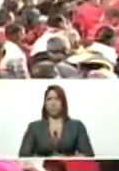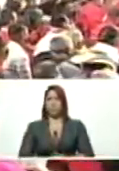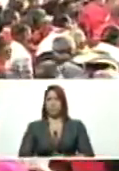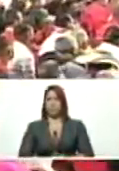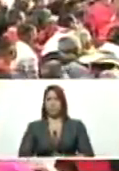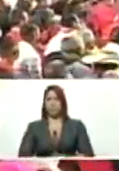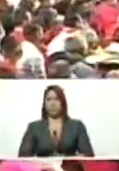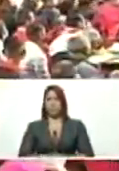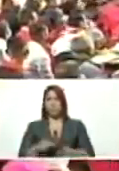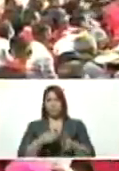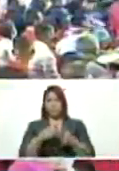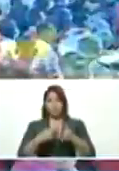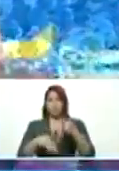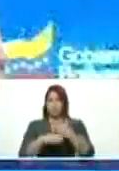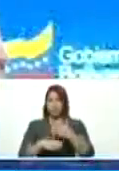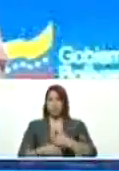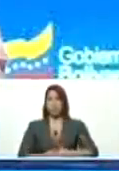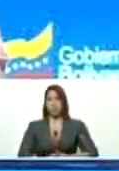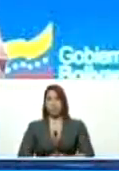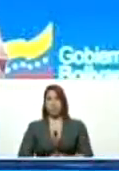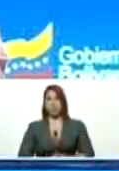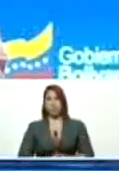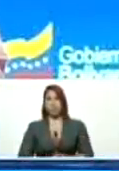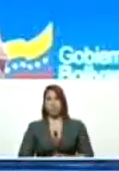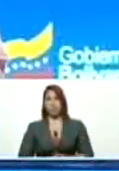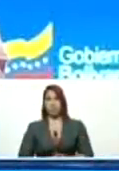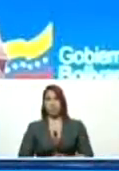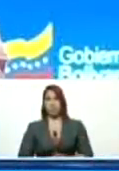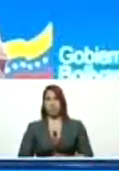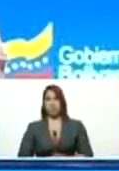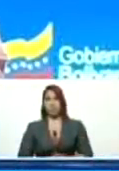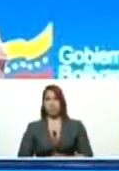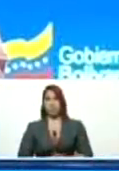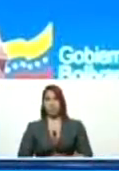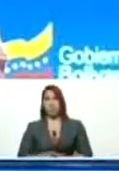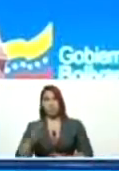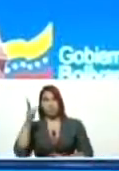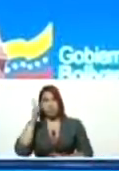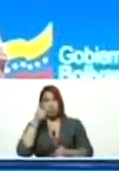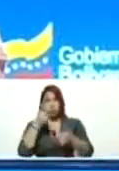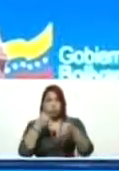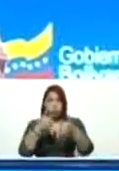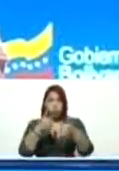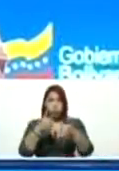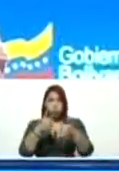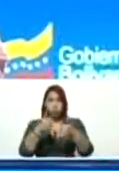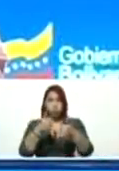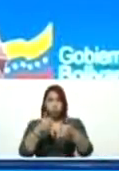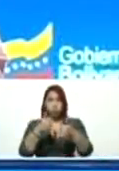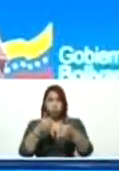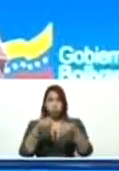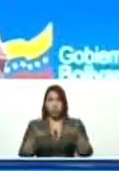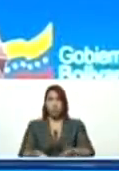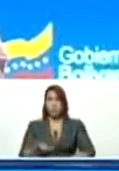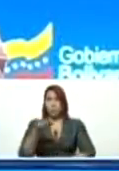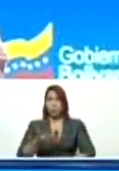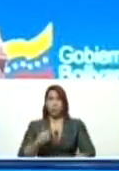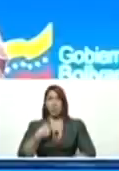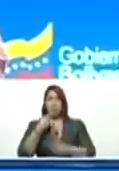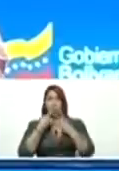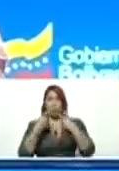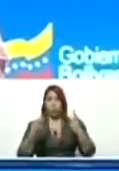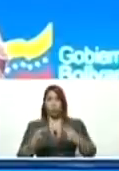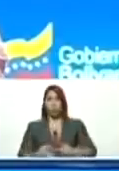entonces vamos a agarra mínimo para escucharlos porque es muy importante lo que voy a anunciar